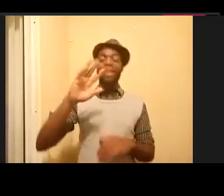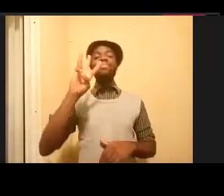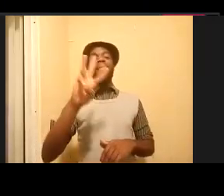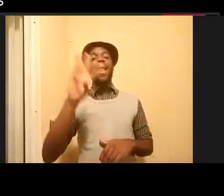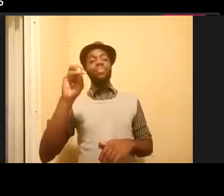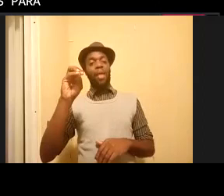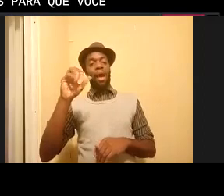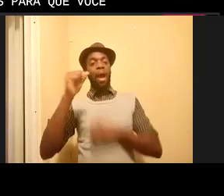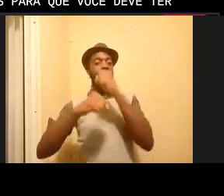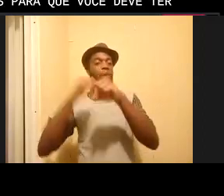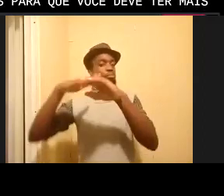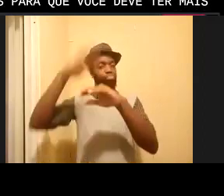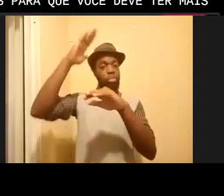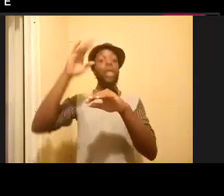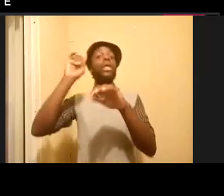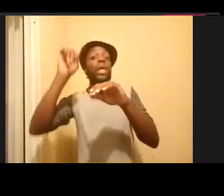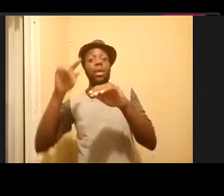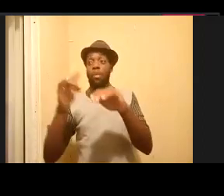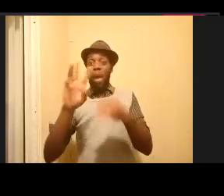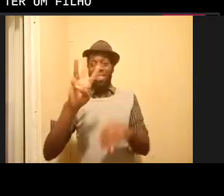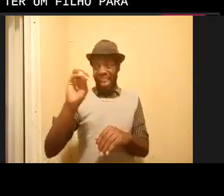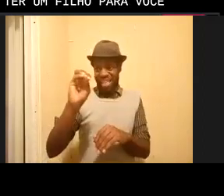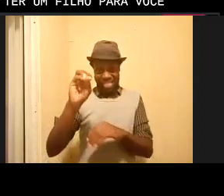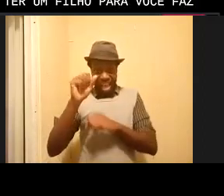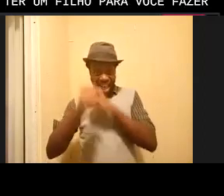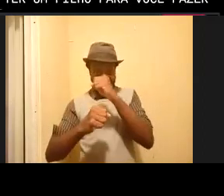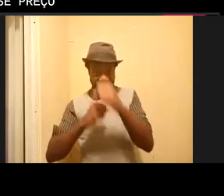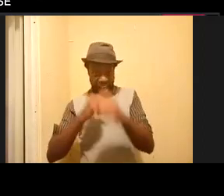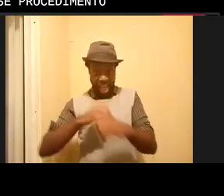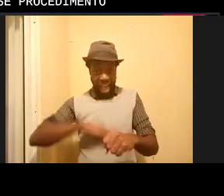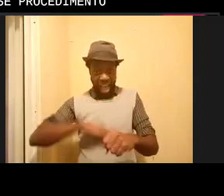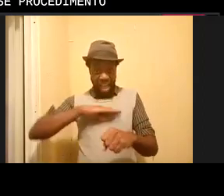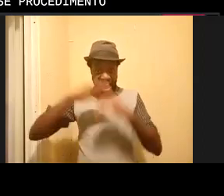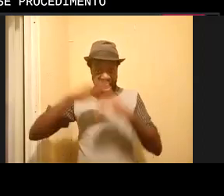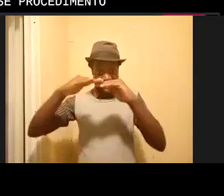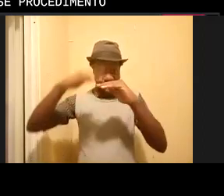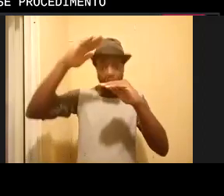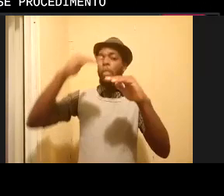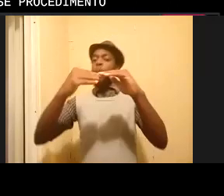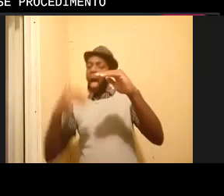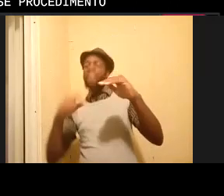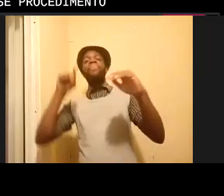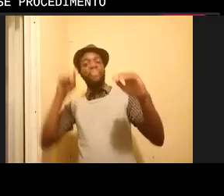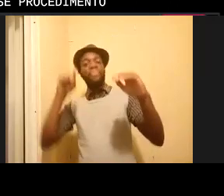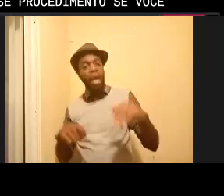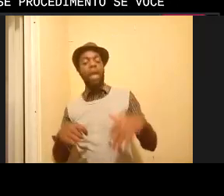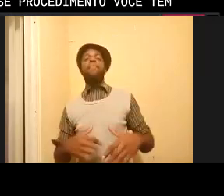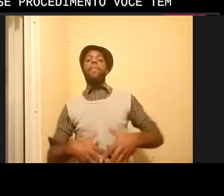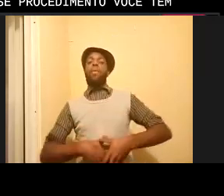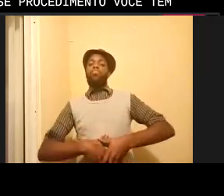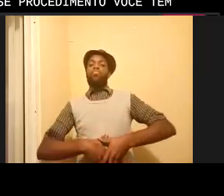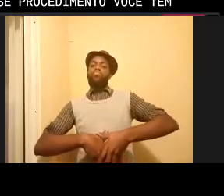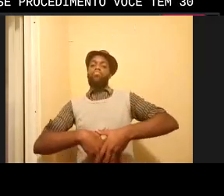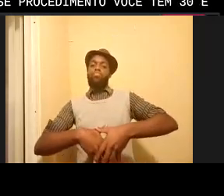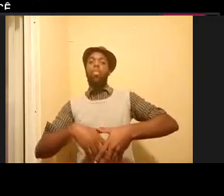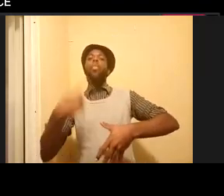poder hacerte esa cirugía, porque si eres menor de 30 y nunca tuviste un hijo, no se puede realizar este tipo